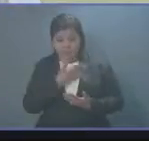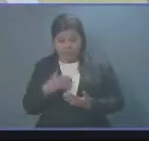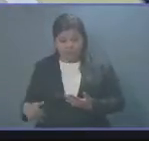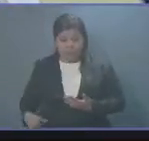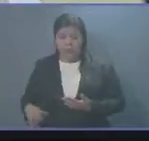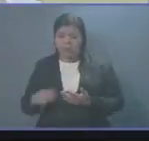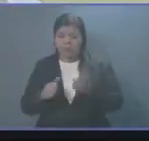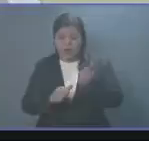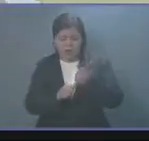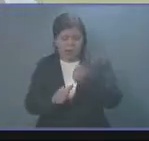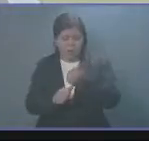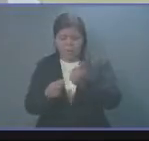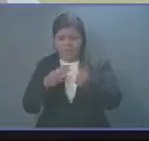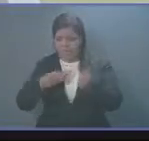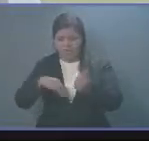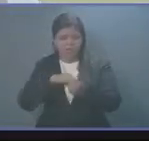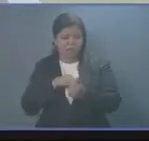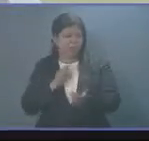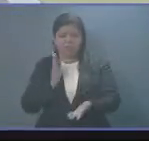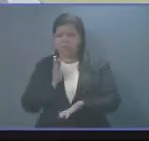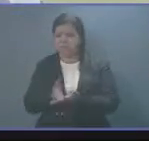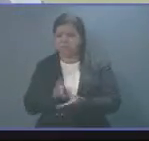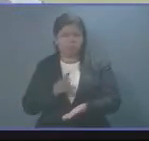los viceministros no han asistido,